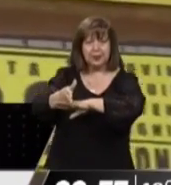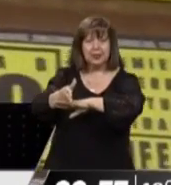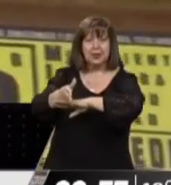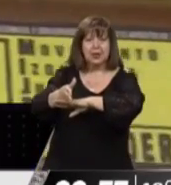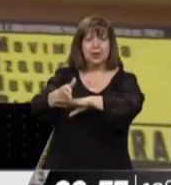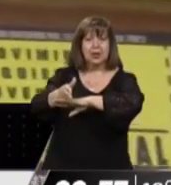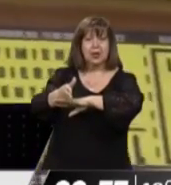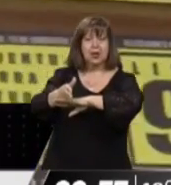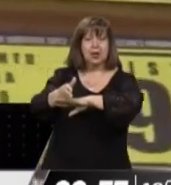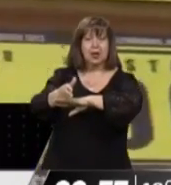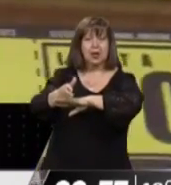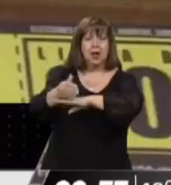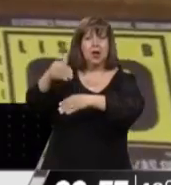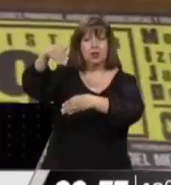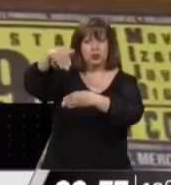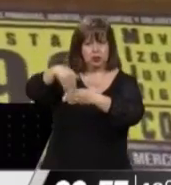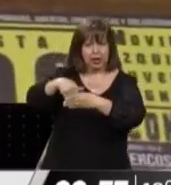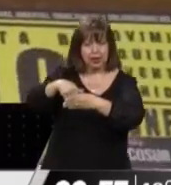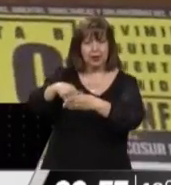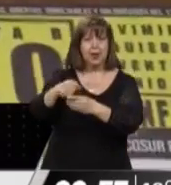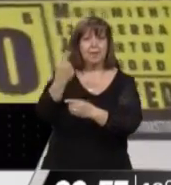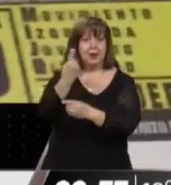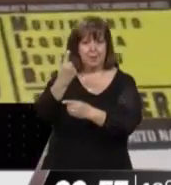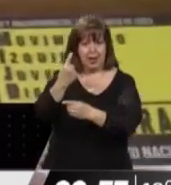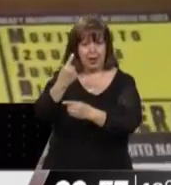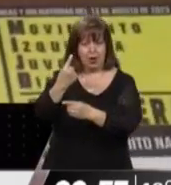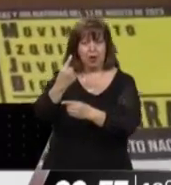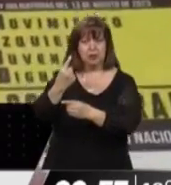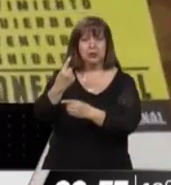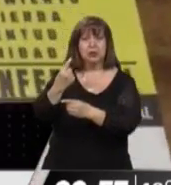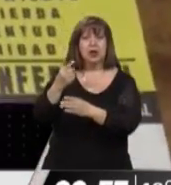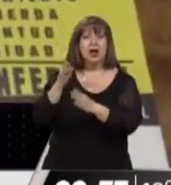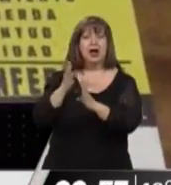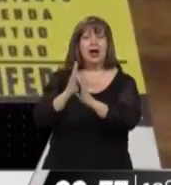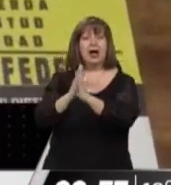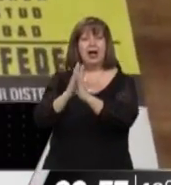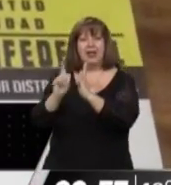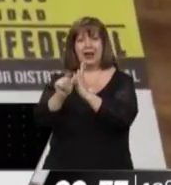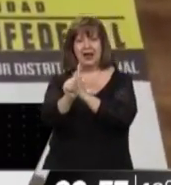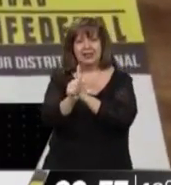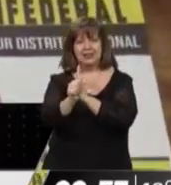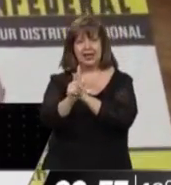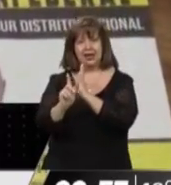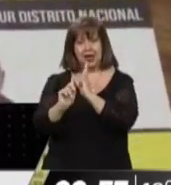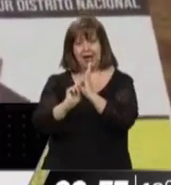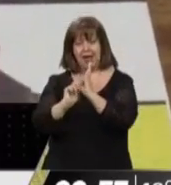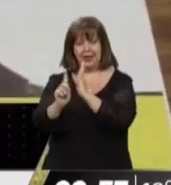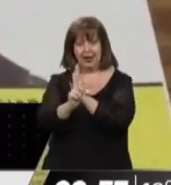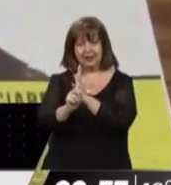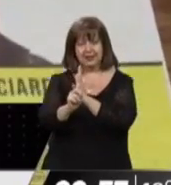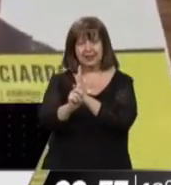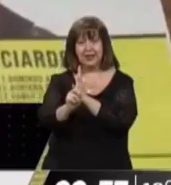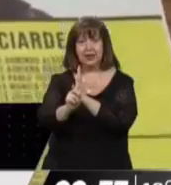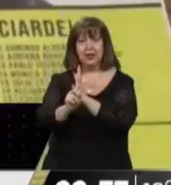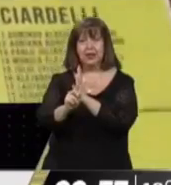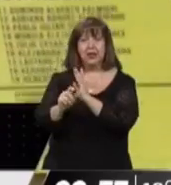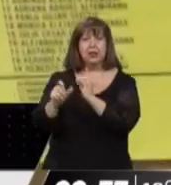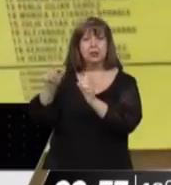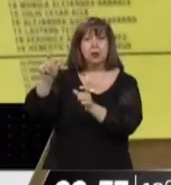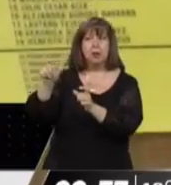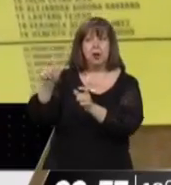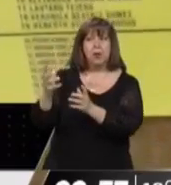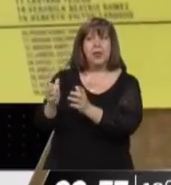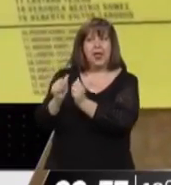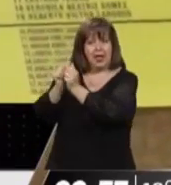en el voto para en el ingreso Y también puede ser asistido por una persona de